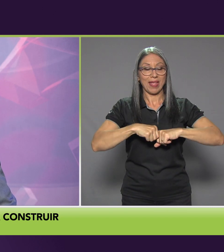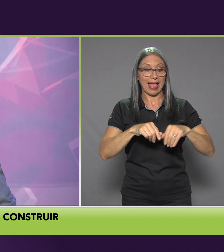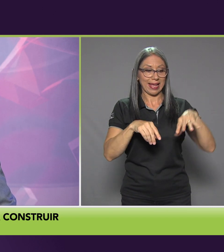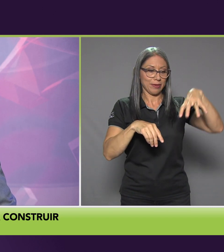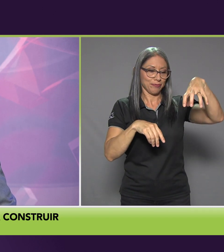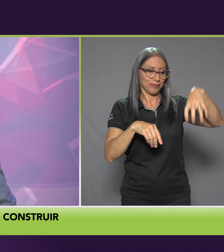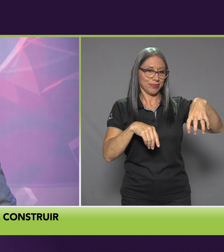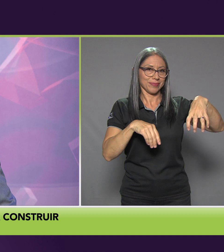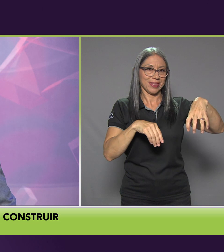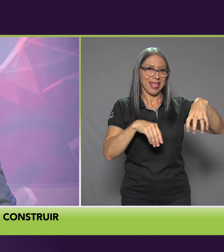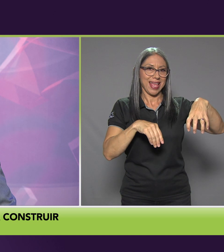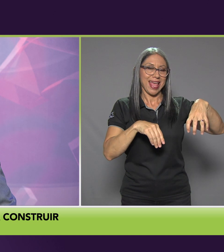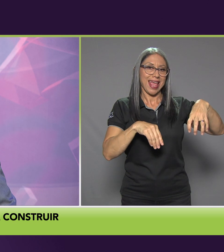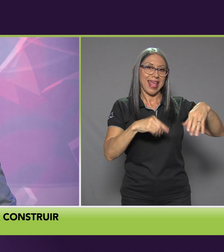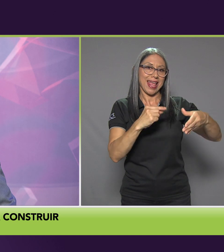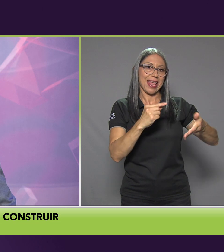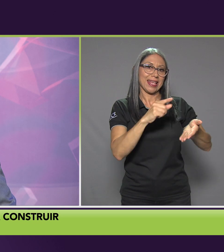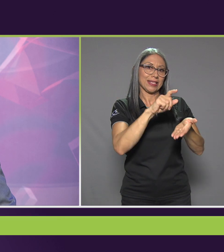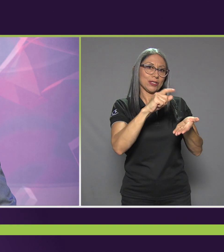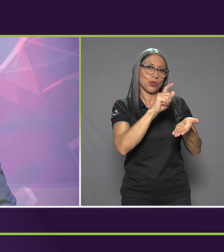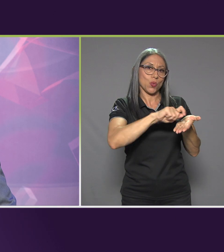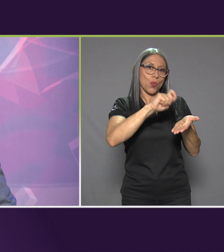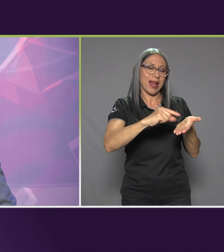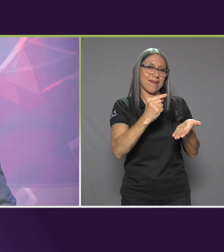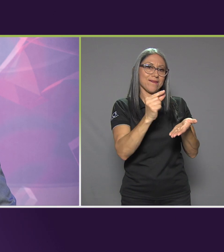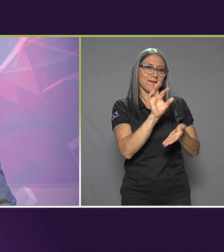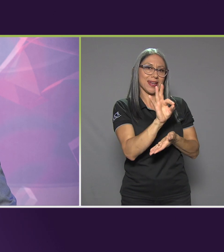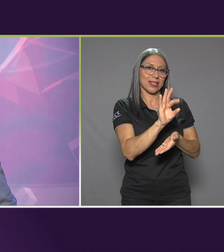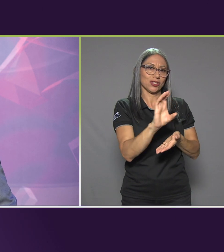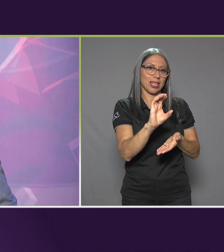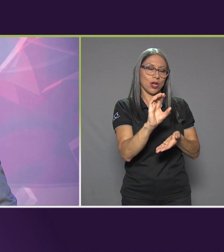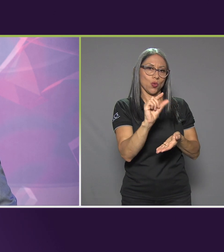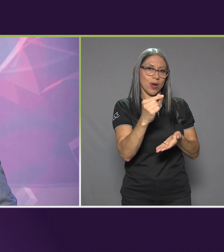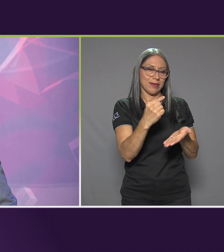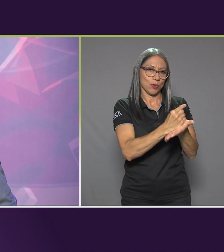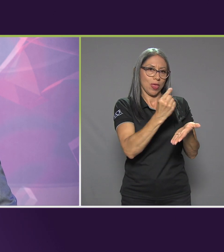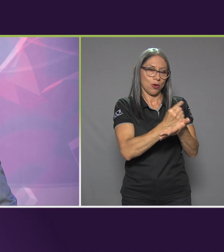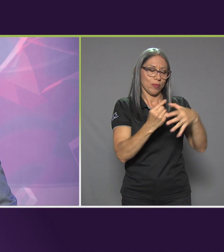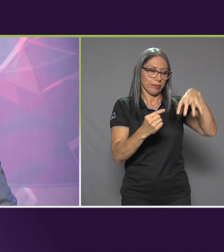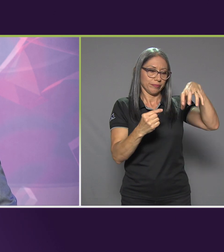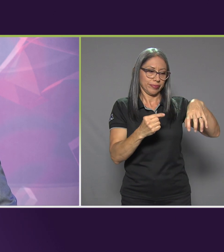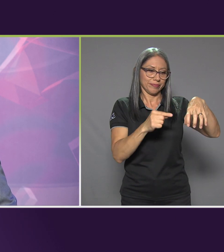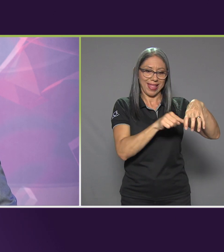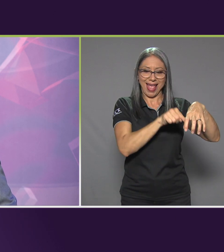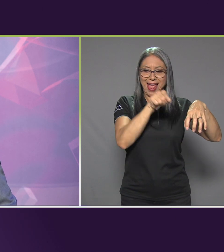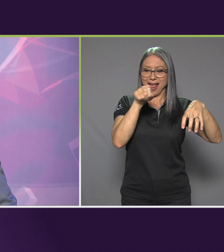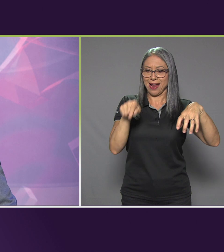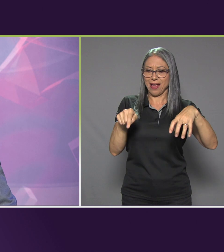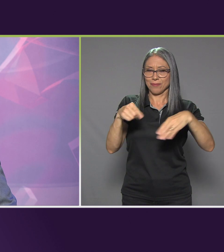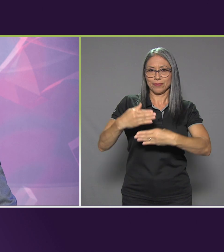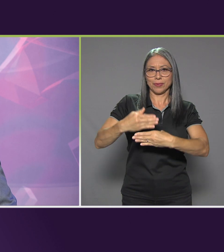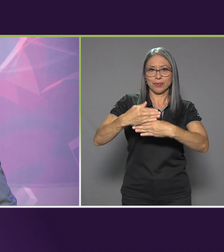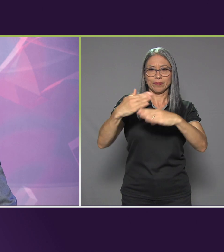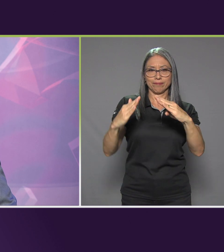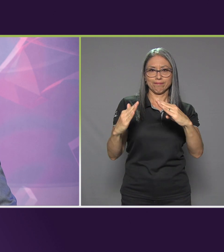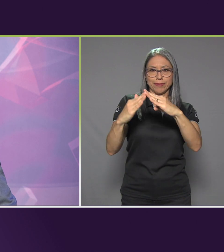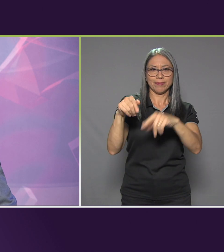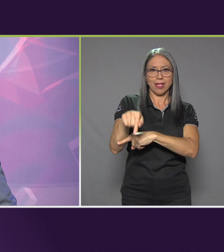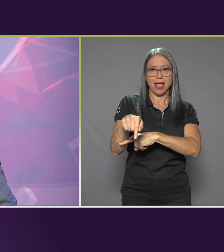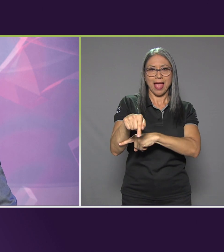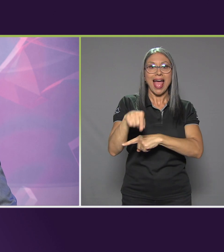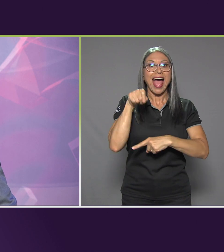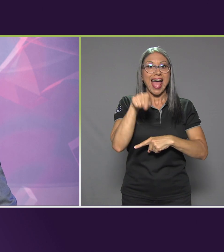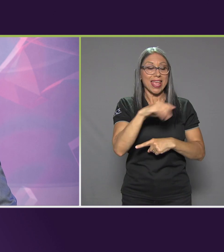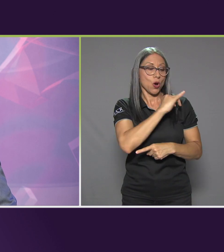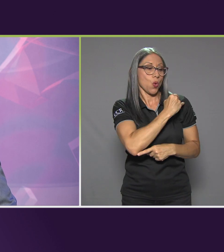a la par del Centro Nacional de Educación Especial Fernando Centeno Huel. Ahí la Junta Administrativa de la